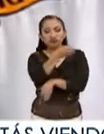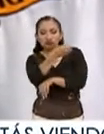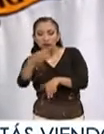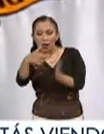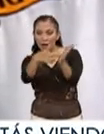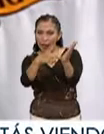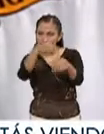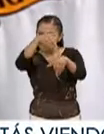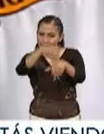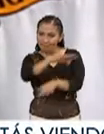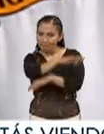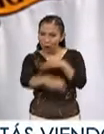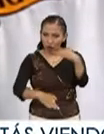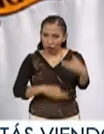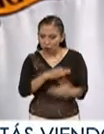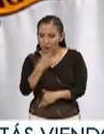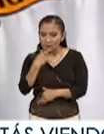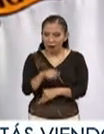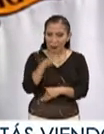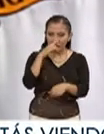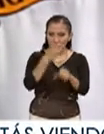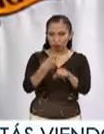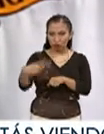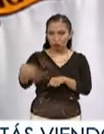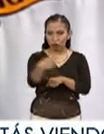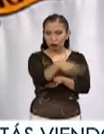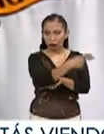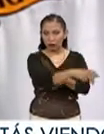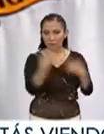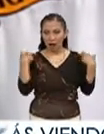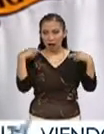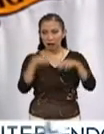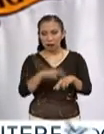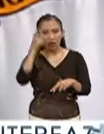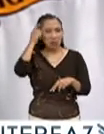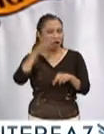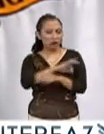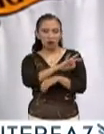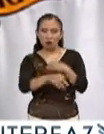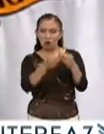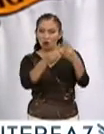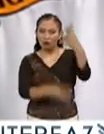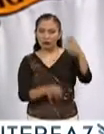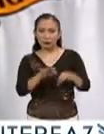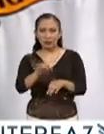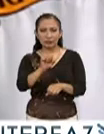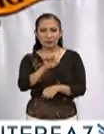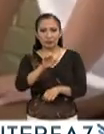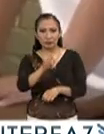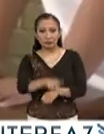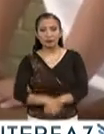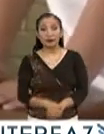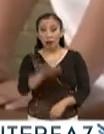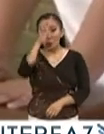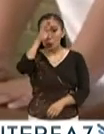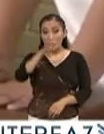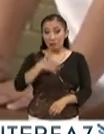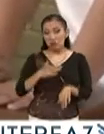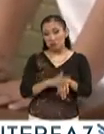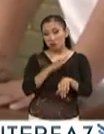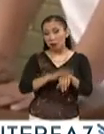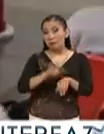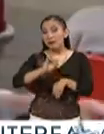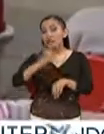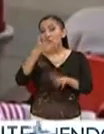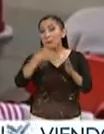los lineamientos y con todas las responsabilidades que tienen que tener los profesores, los directores y los funcionarios. Coahuila tiene un promedio